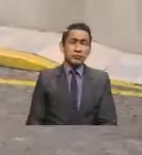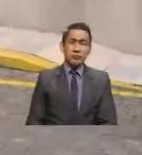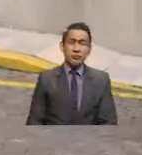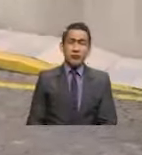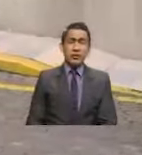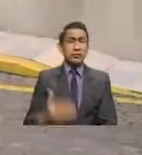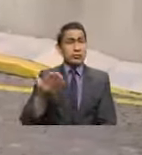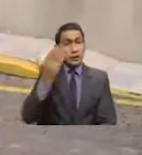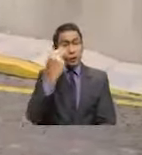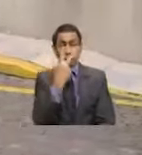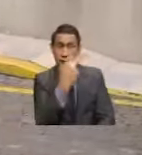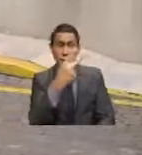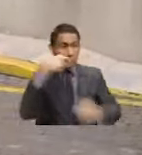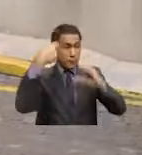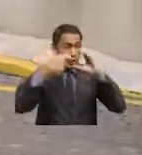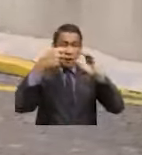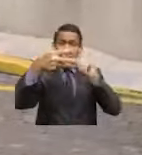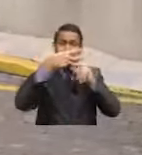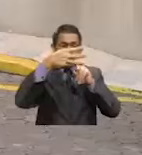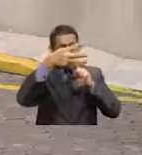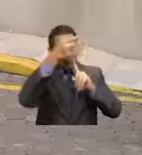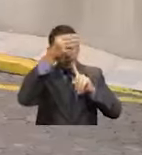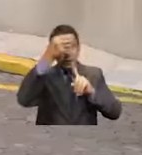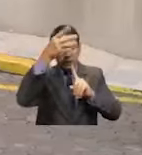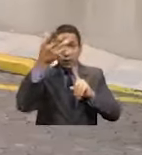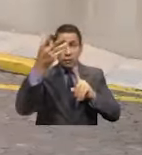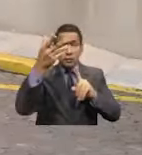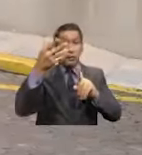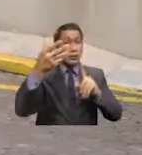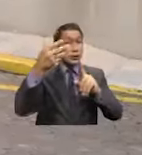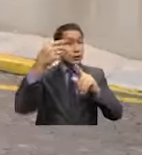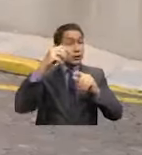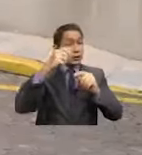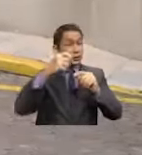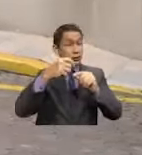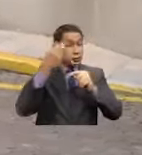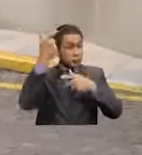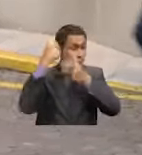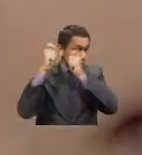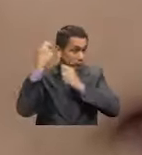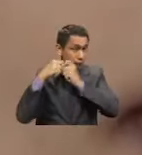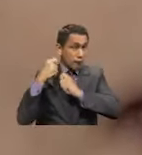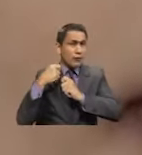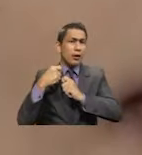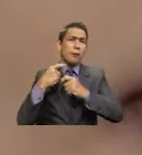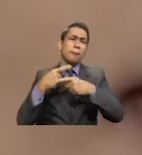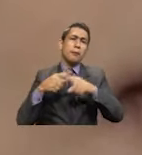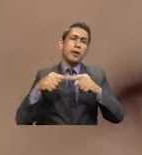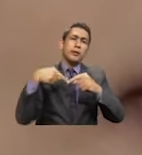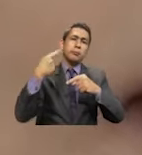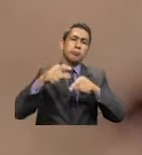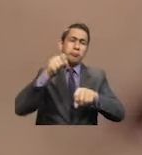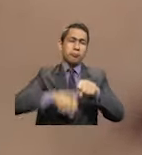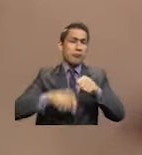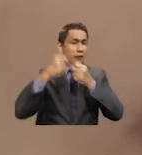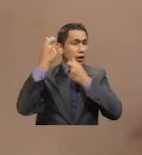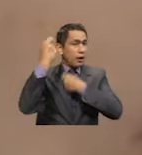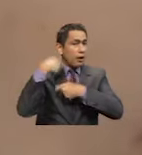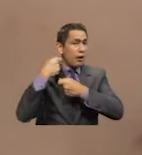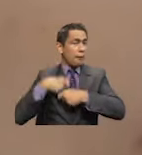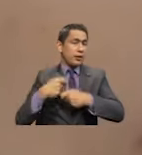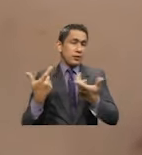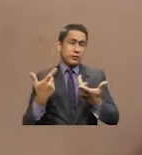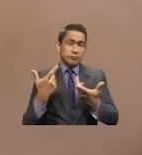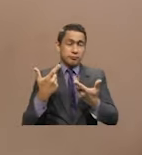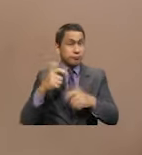que supuestamente te hidratan el cabello y en realidad te lo ponen peor. Cosas así sí me han pasado. Pero las malas experiencias pueden ir